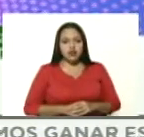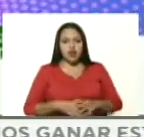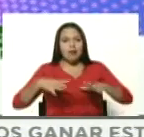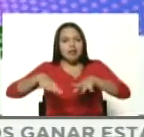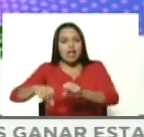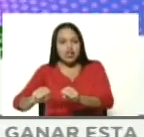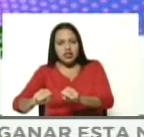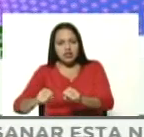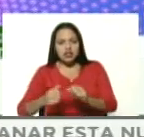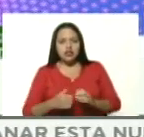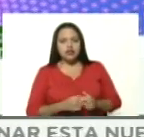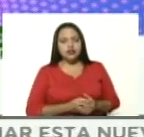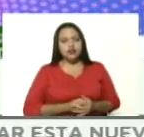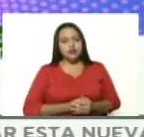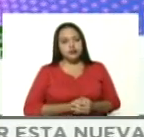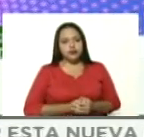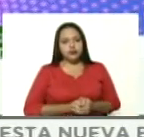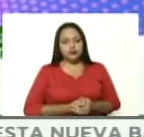capitalista,